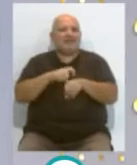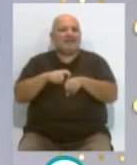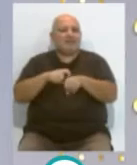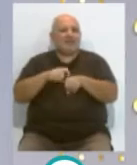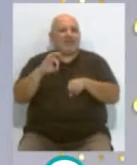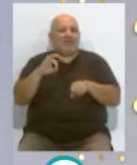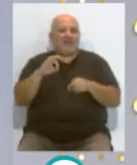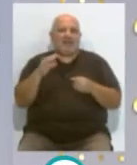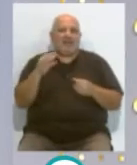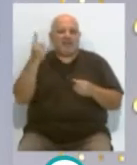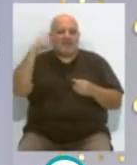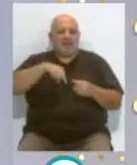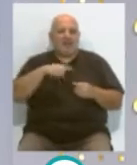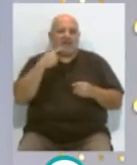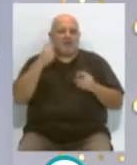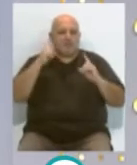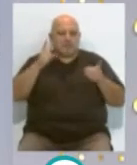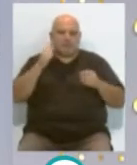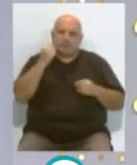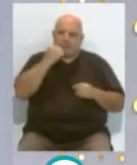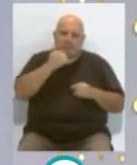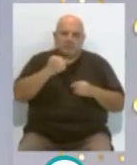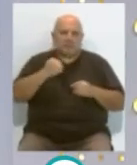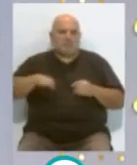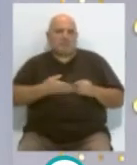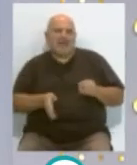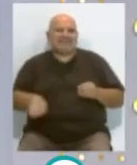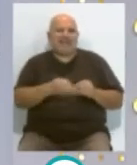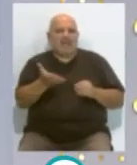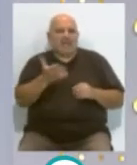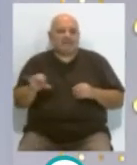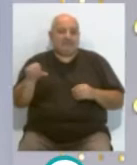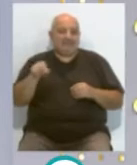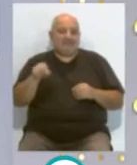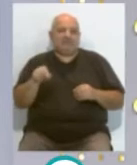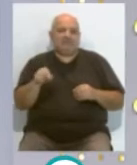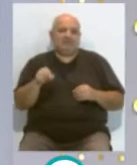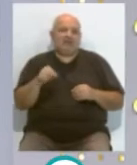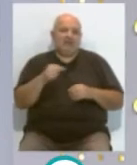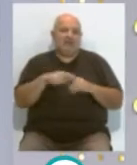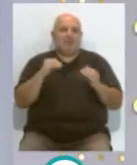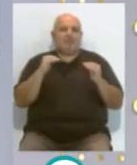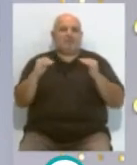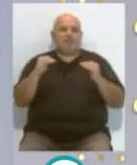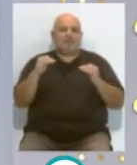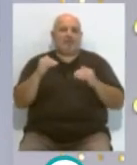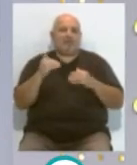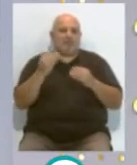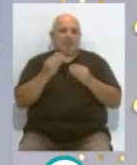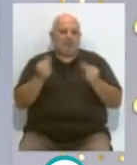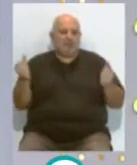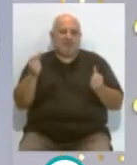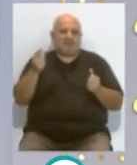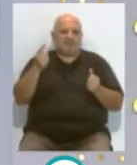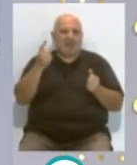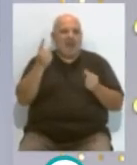futbolista de calle, ¿no? El que se atrevía a encarar, el que hacía esos pases. Yo creo que esos jugadores están ahora mismo en periodo, en vías de extinción, y